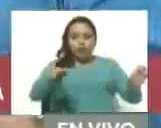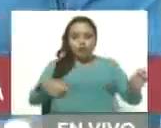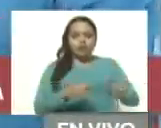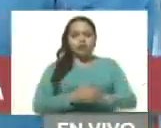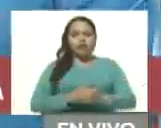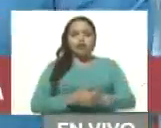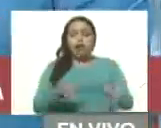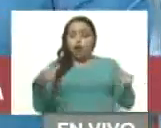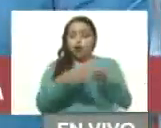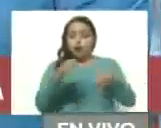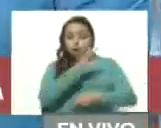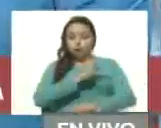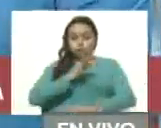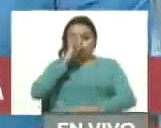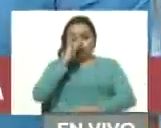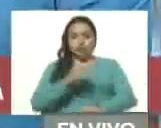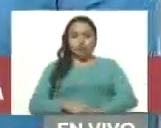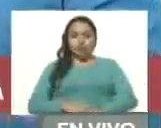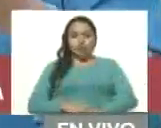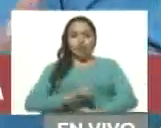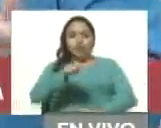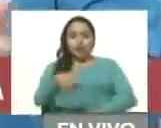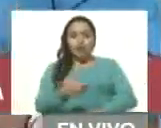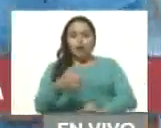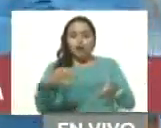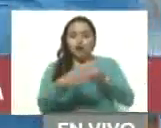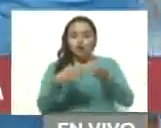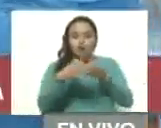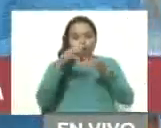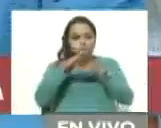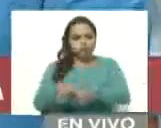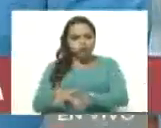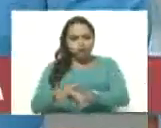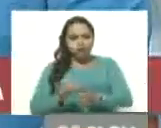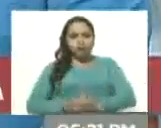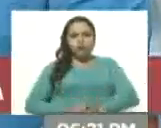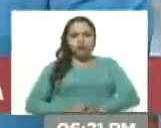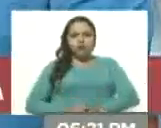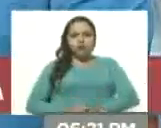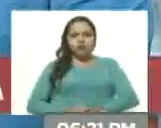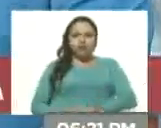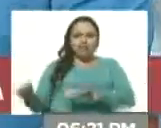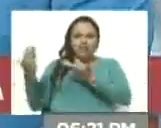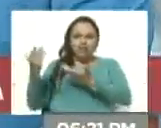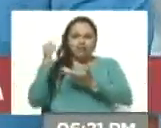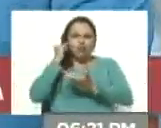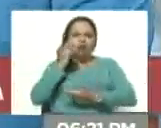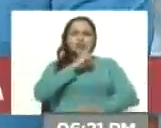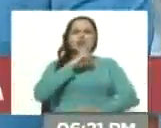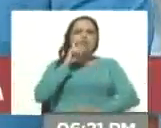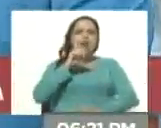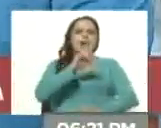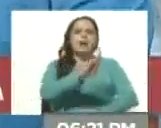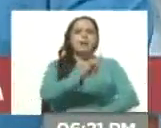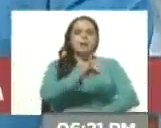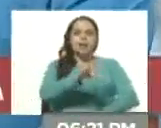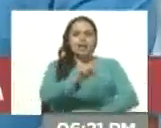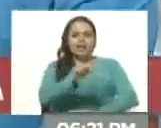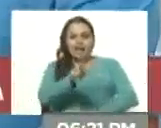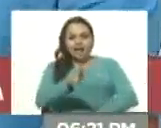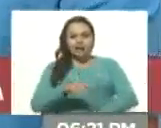la burguesía y de los poderes imperiales a qué me refiero pues bien a pilar roca quien viene desde